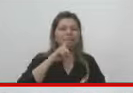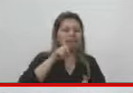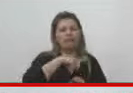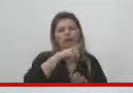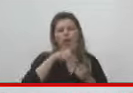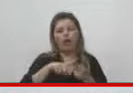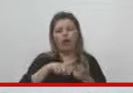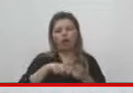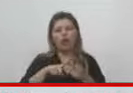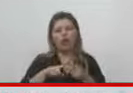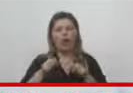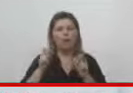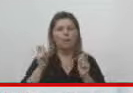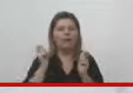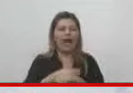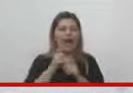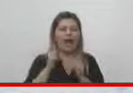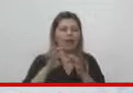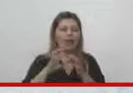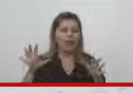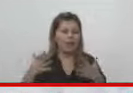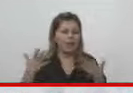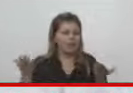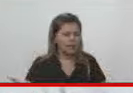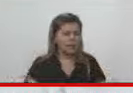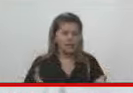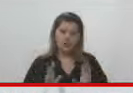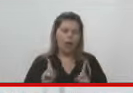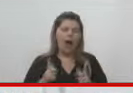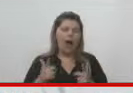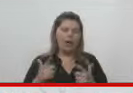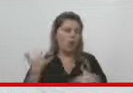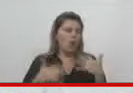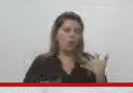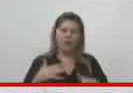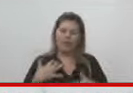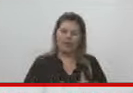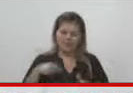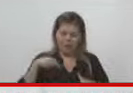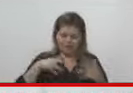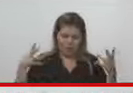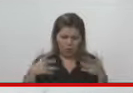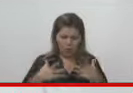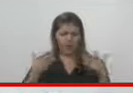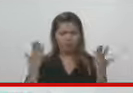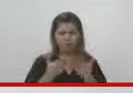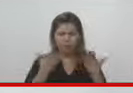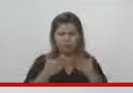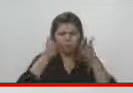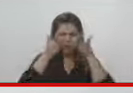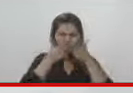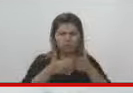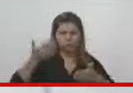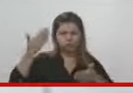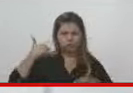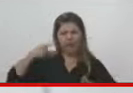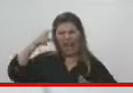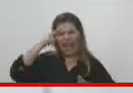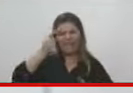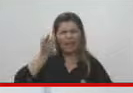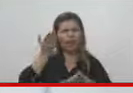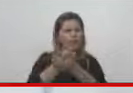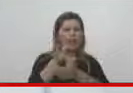necesidad y urgencia. Y por eso este bloque que ha estudiado, que se ha dedicado, que desde enero le está pidiendo que usted